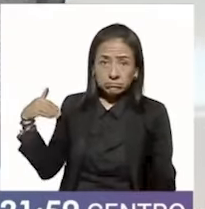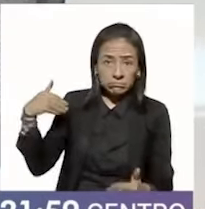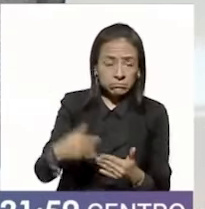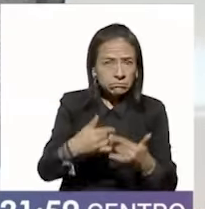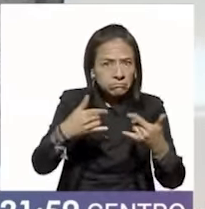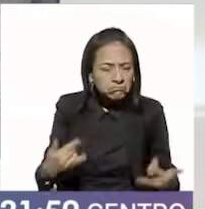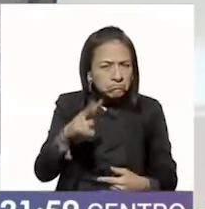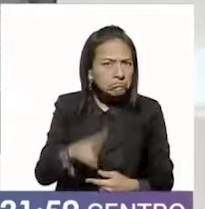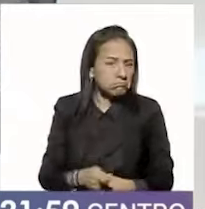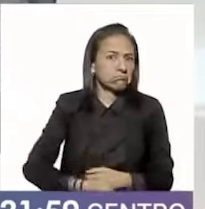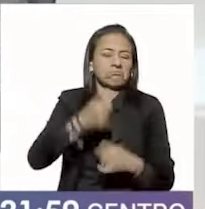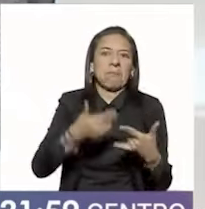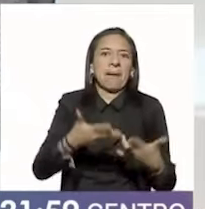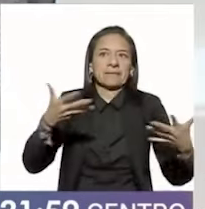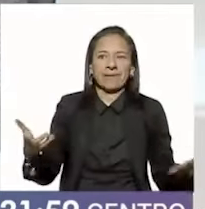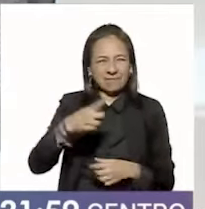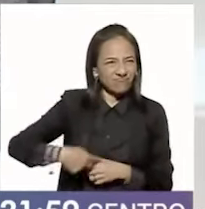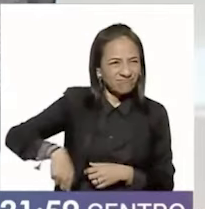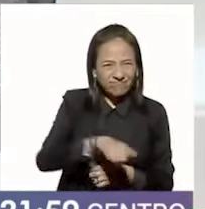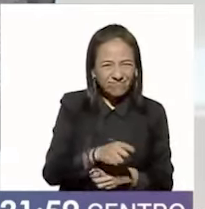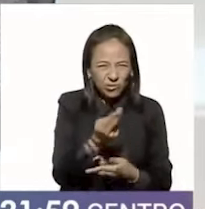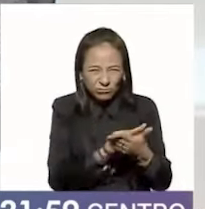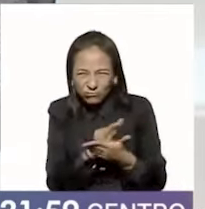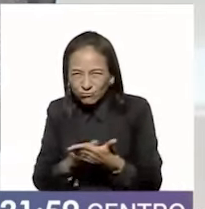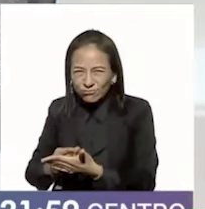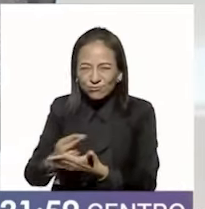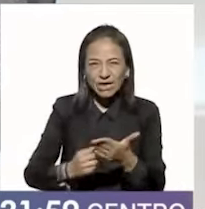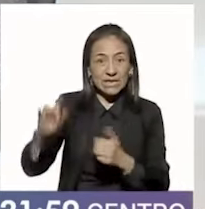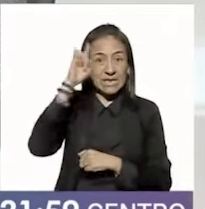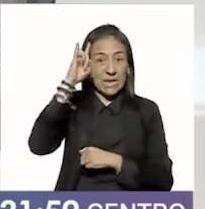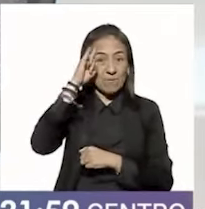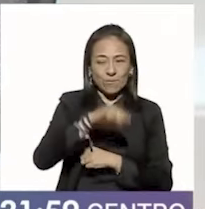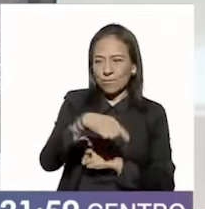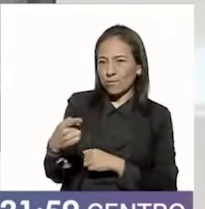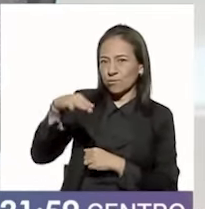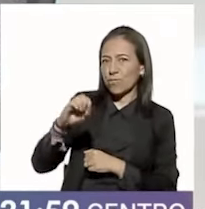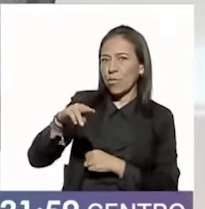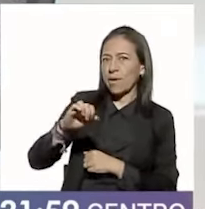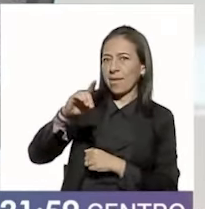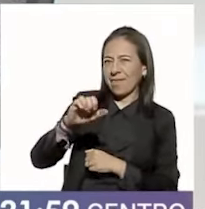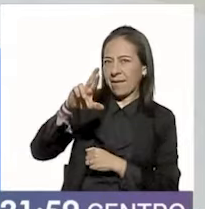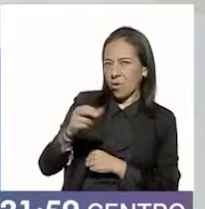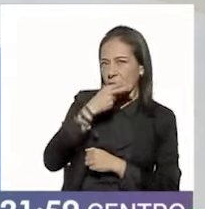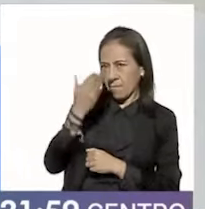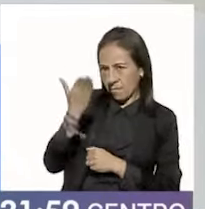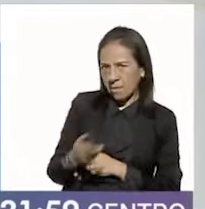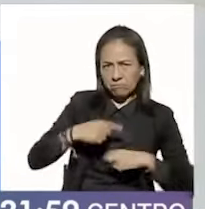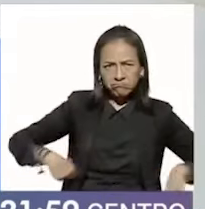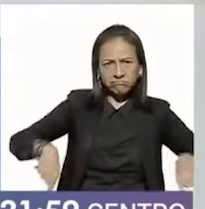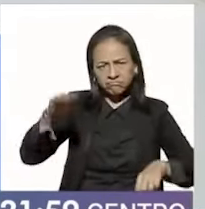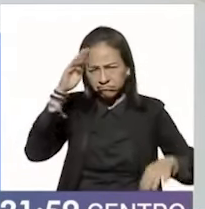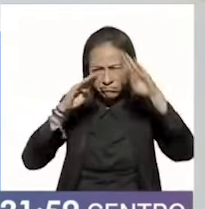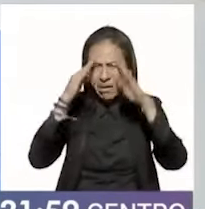algunos resultados. Estamos con los chamucos y con Juan Carlos Monedero y estamos en una reflexión. ¿Qué pasa con la Iglesia que esta vez tomó